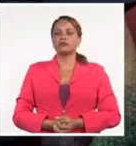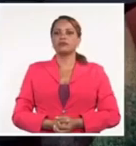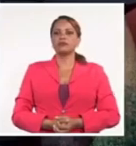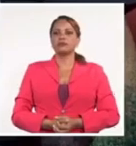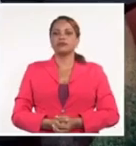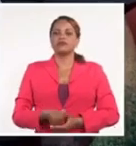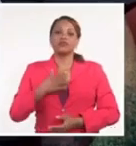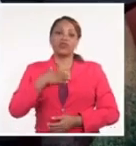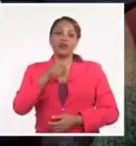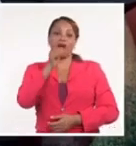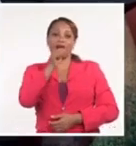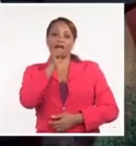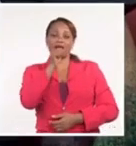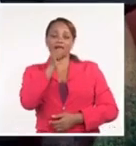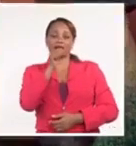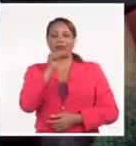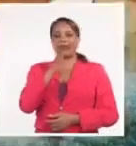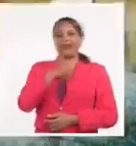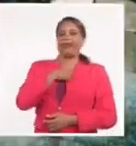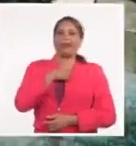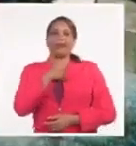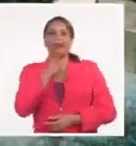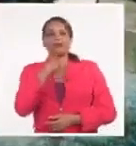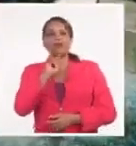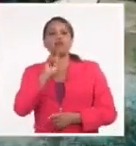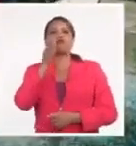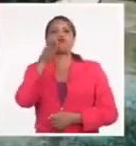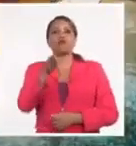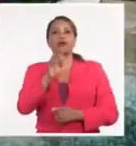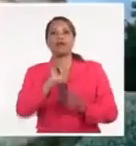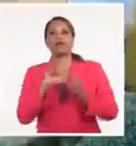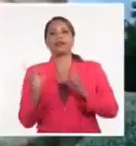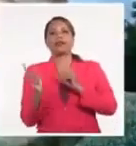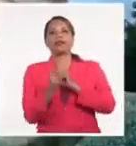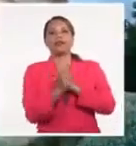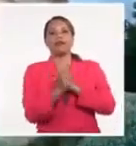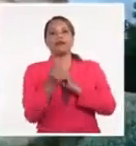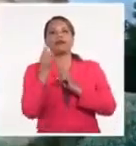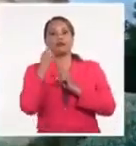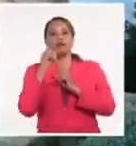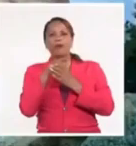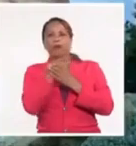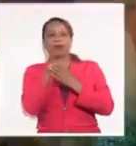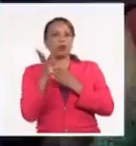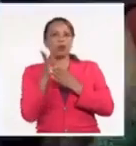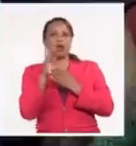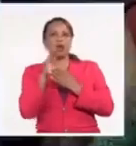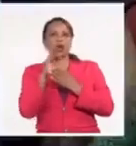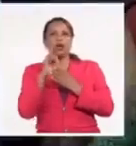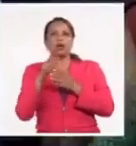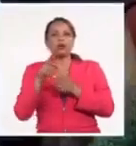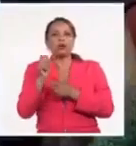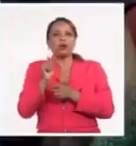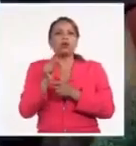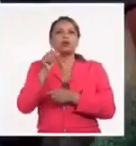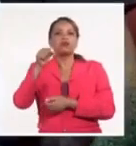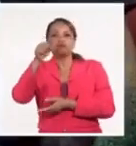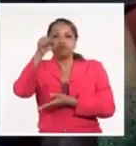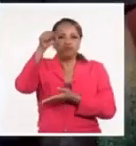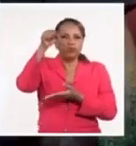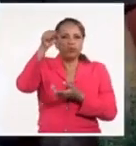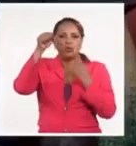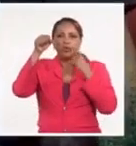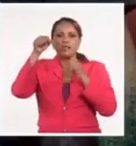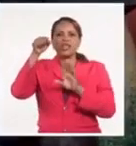estaba tomando y me dirigí a la parte de atrás del canal. En hora de la madrugada cogí la oscurera y ahí que